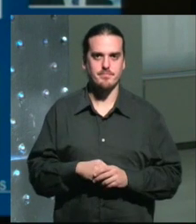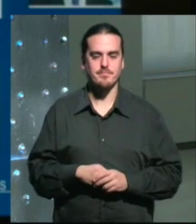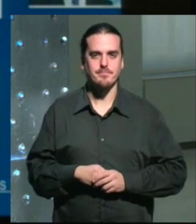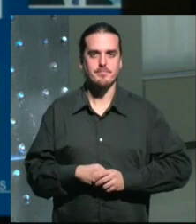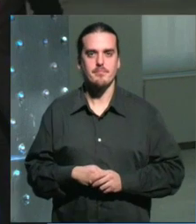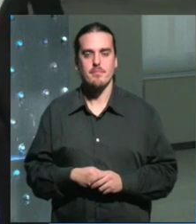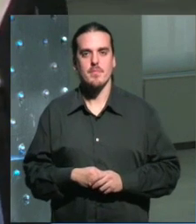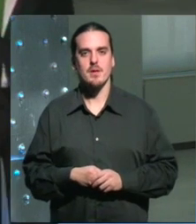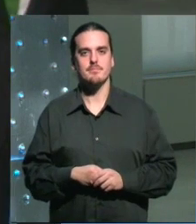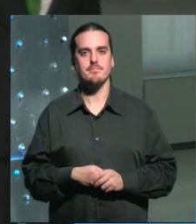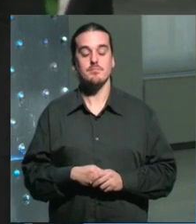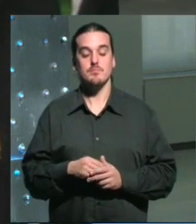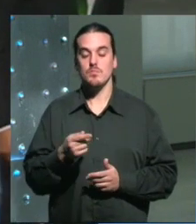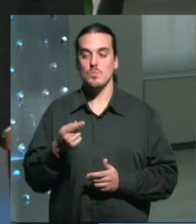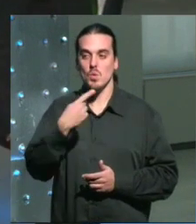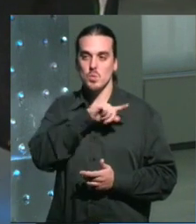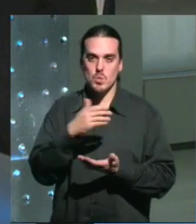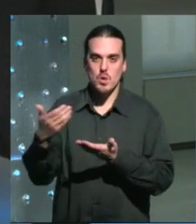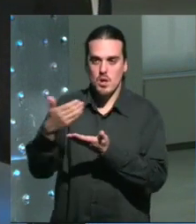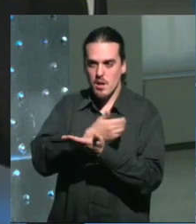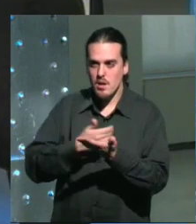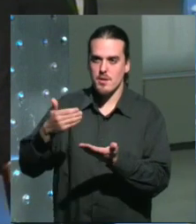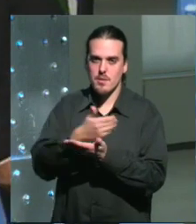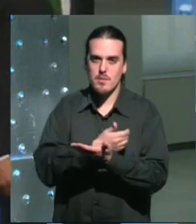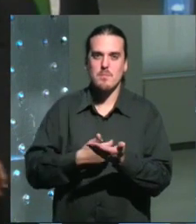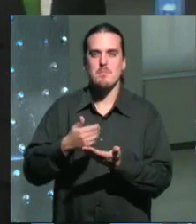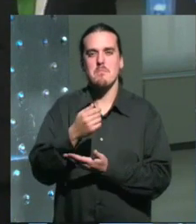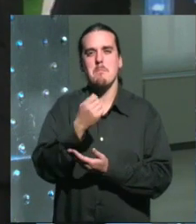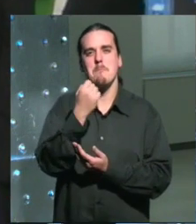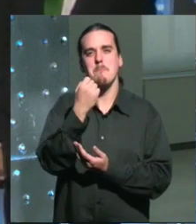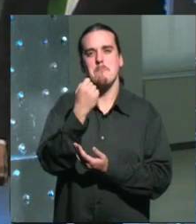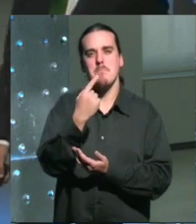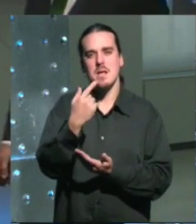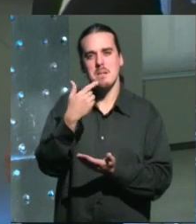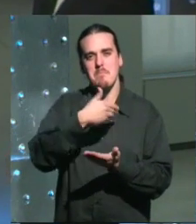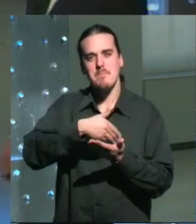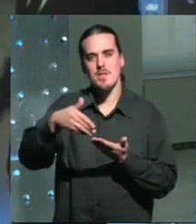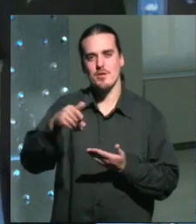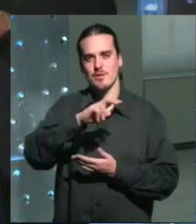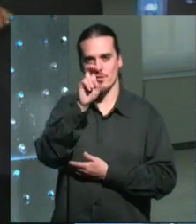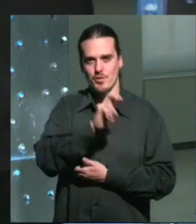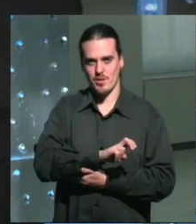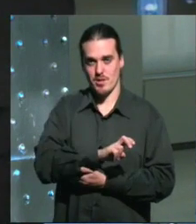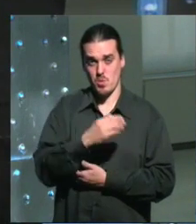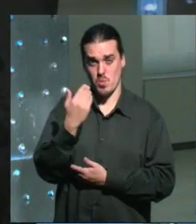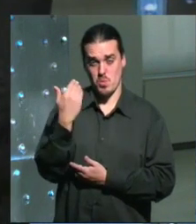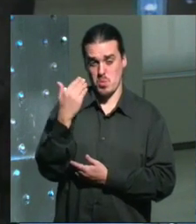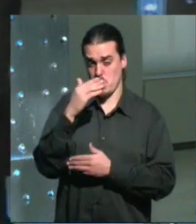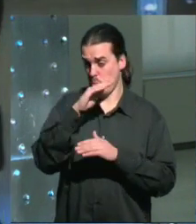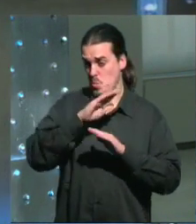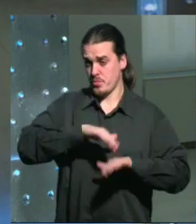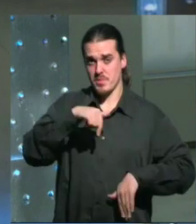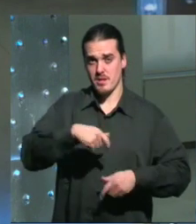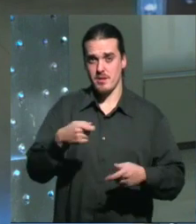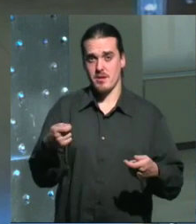Nosotros recaudamos $1.000 millones para estas últimas elecciones, las elecciones más caras en la historia.